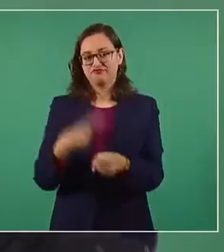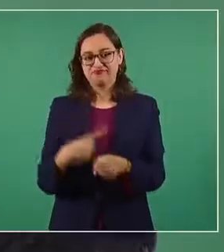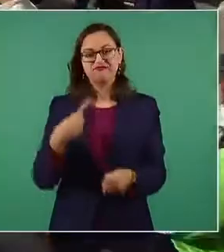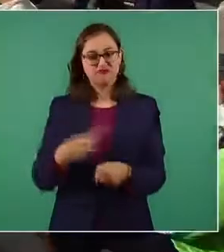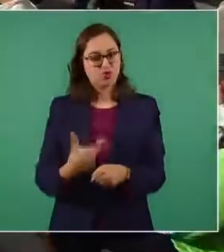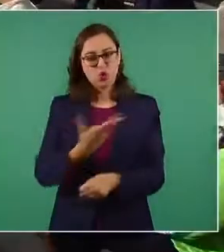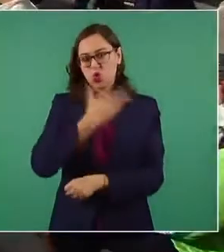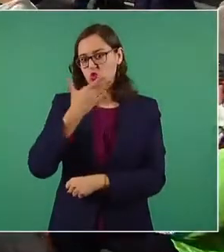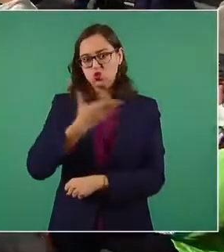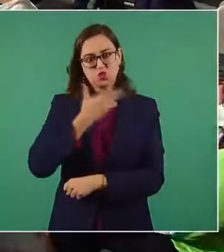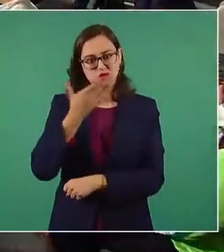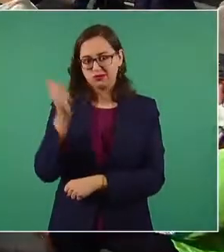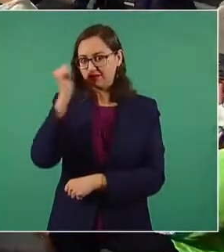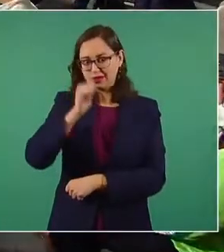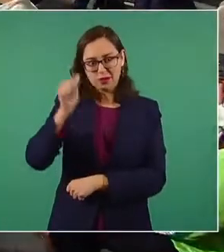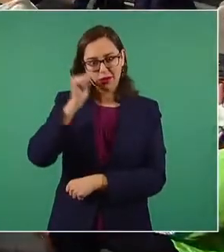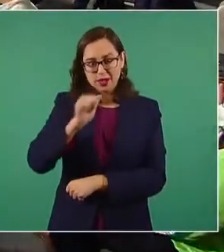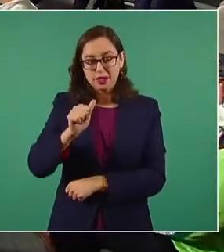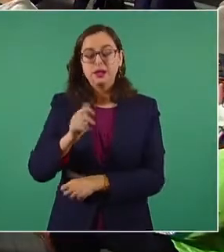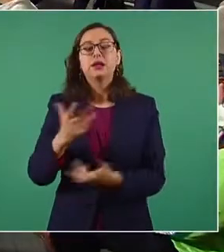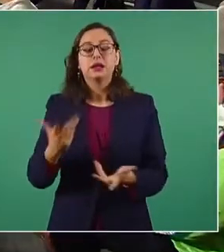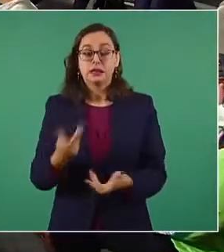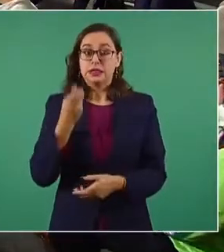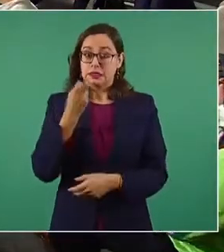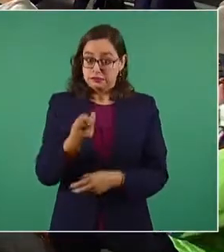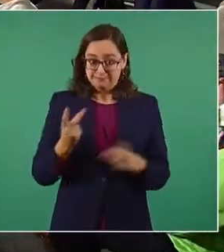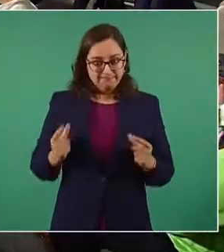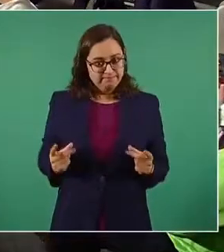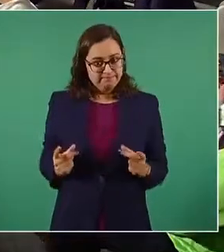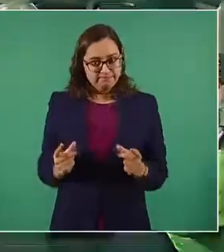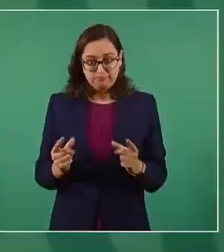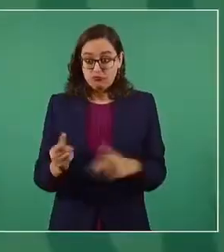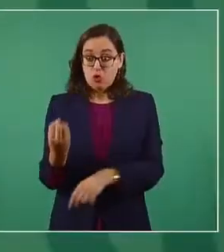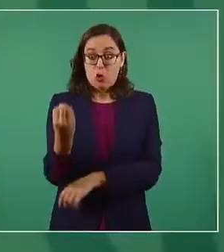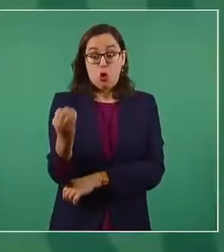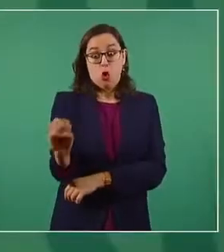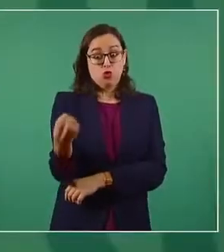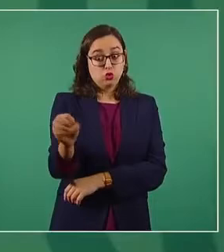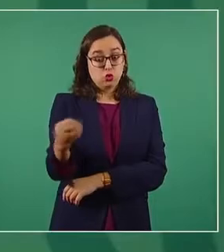Entonces, vamos a avanzar para que en octubre